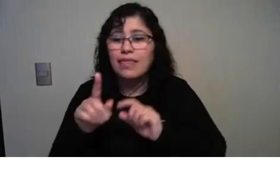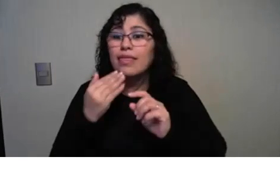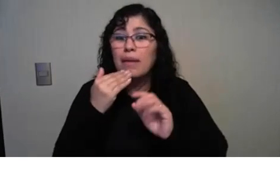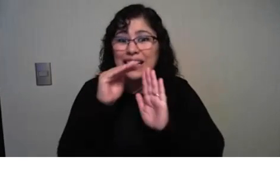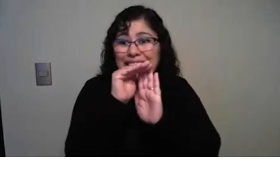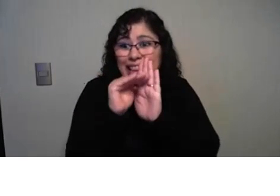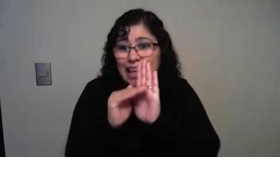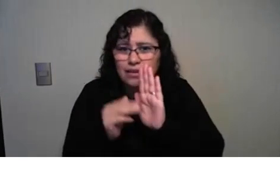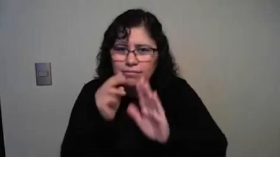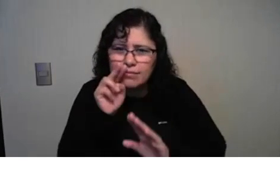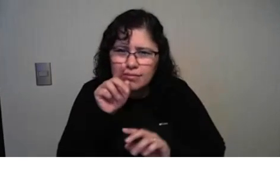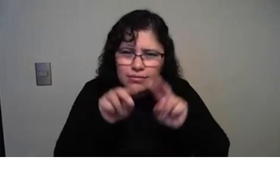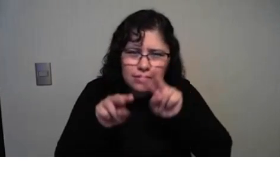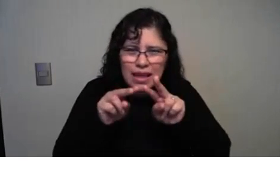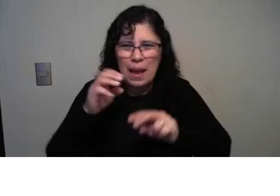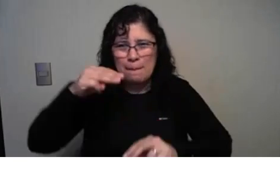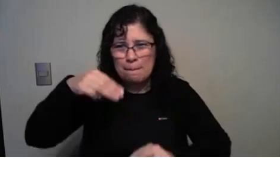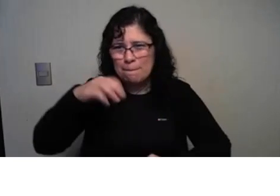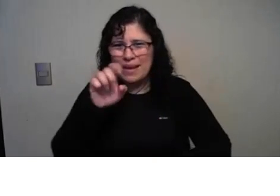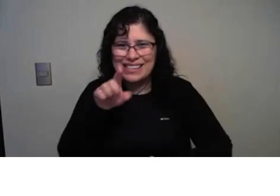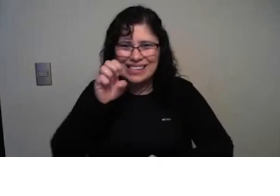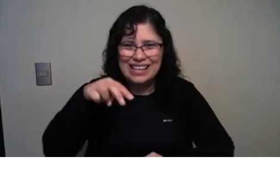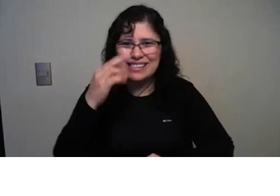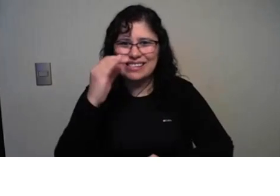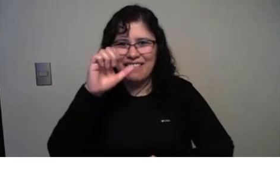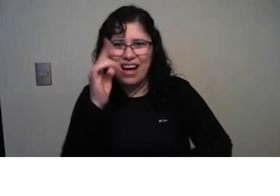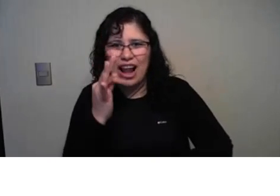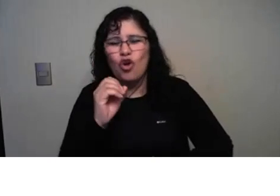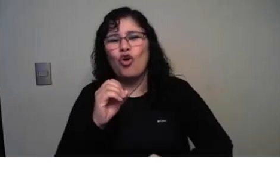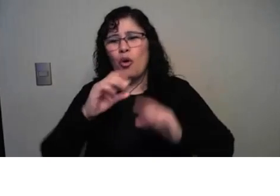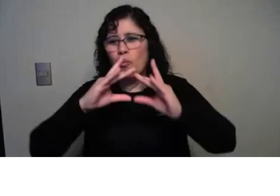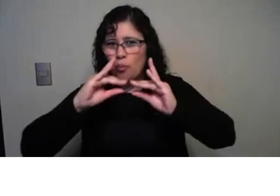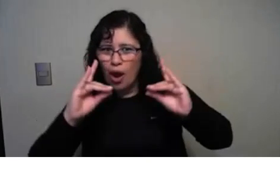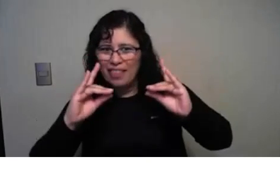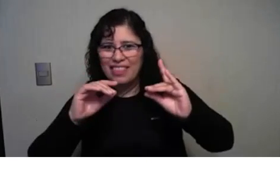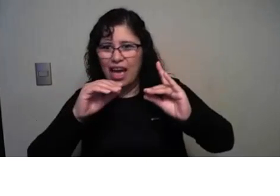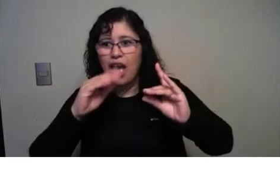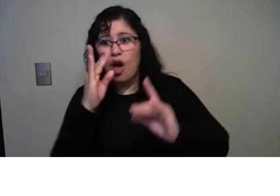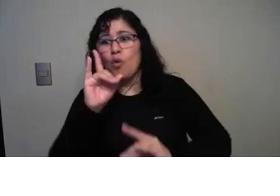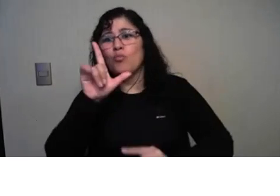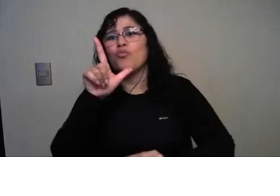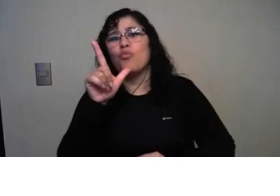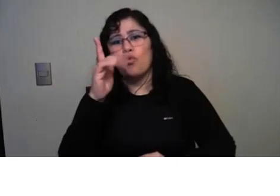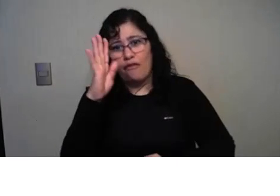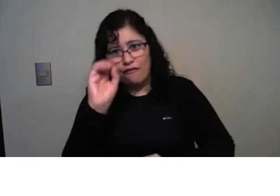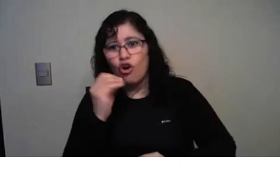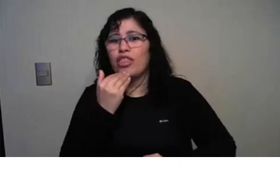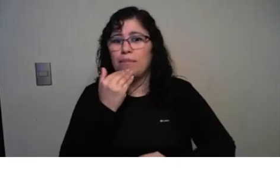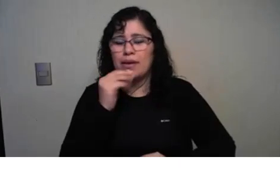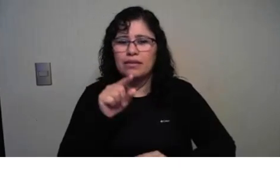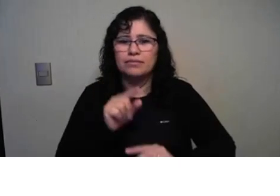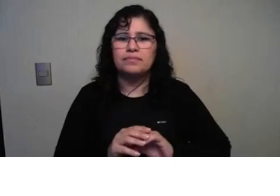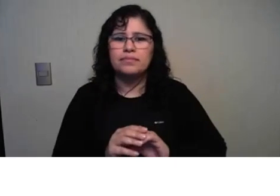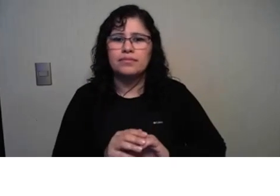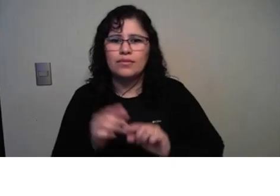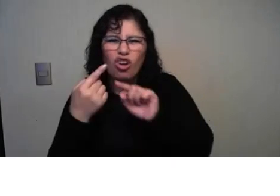determinar que este es el mesencéfalo, este es el puente, este es el bulbo. Aquí se ve una parte